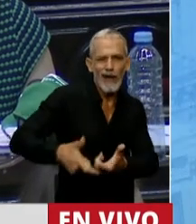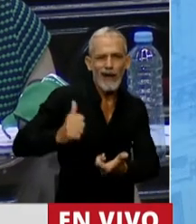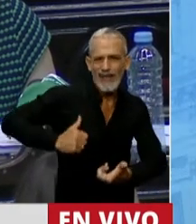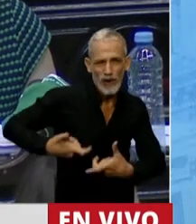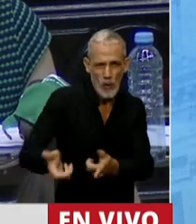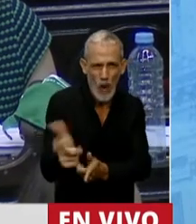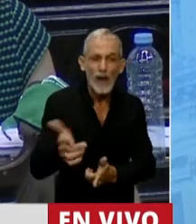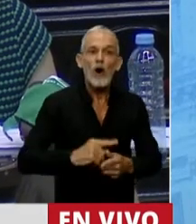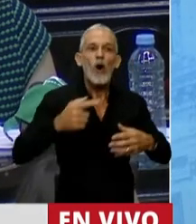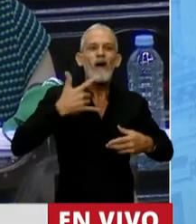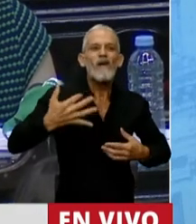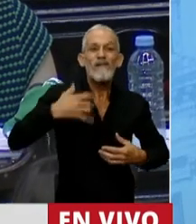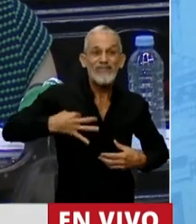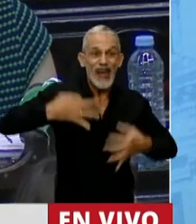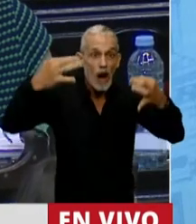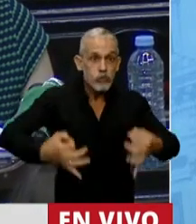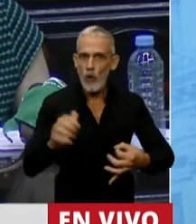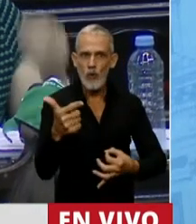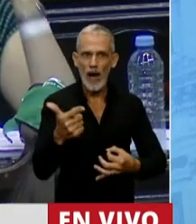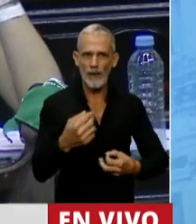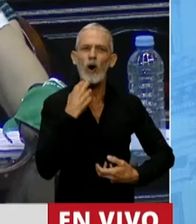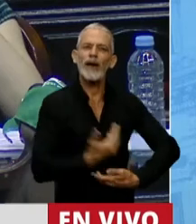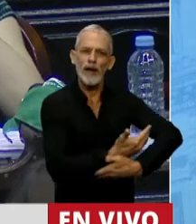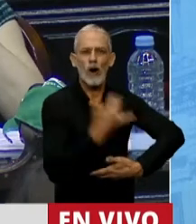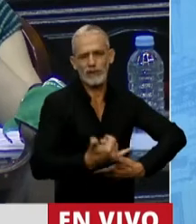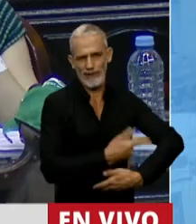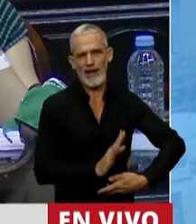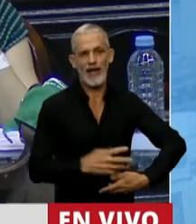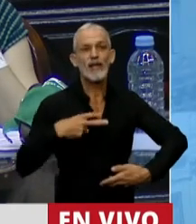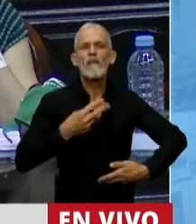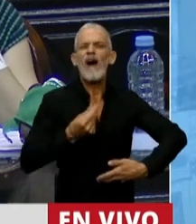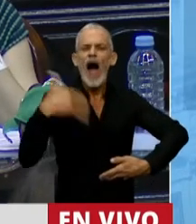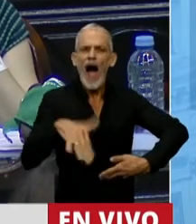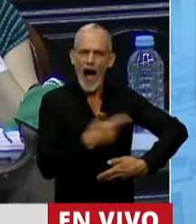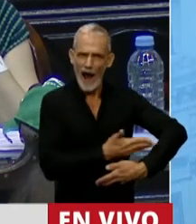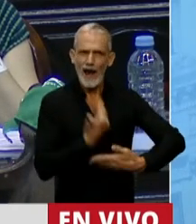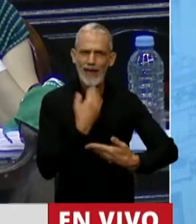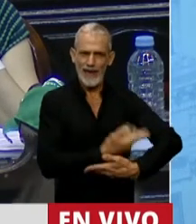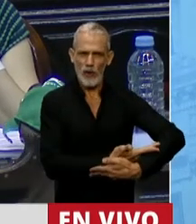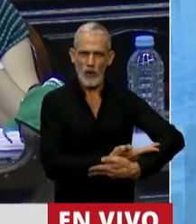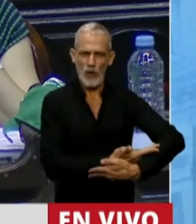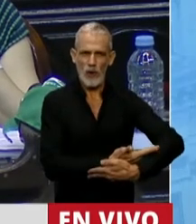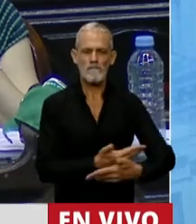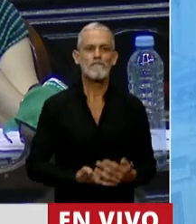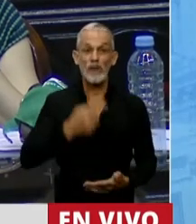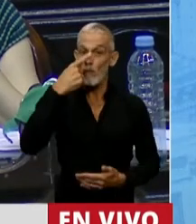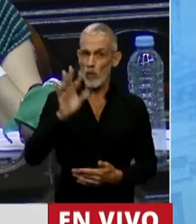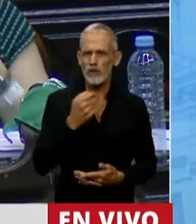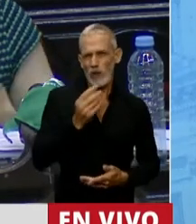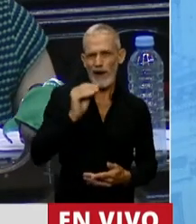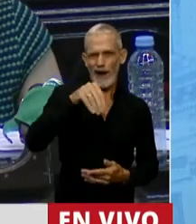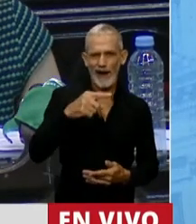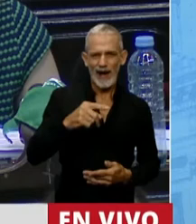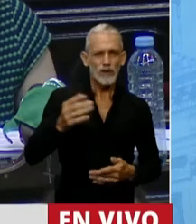vida digna. Ya concluyo, señor presidente. Por último, quiero señalar, porque en el debate